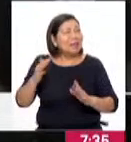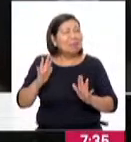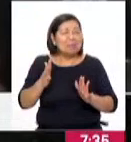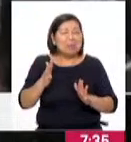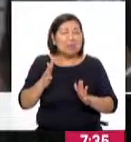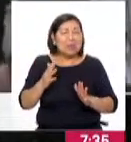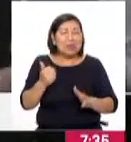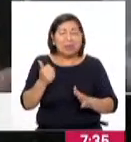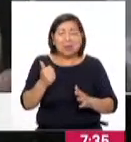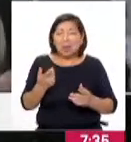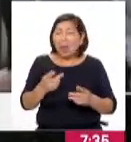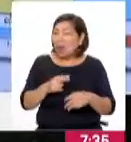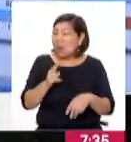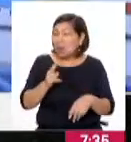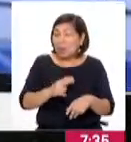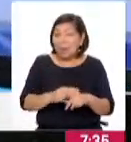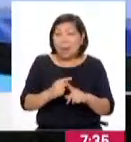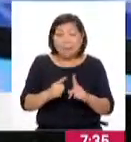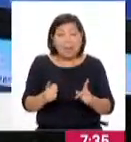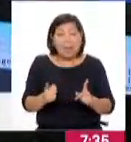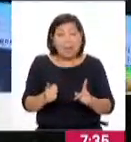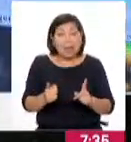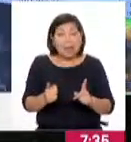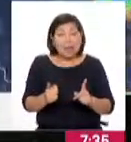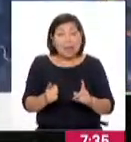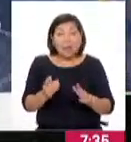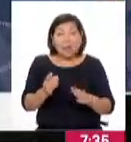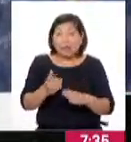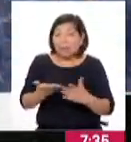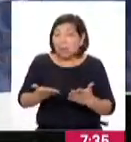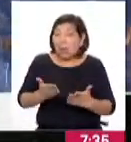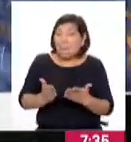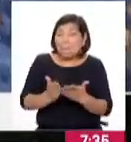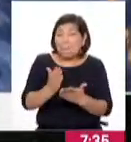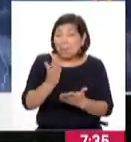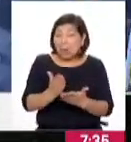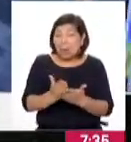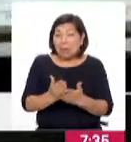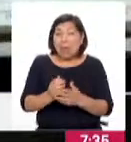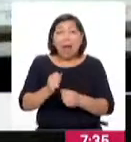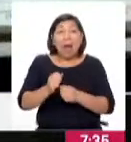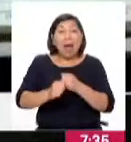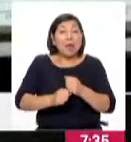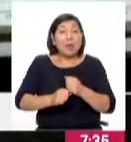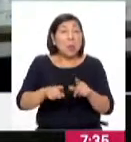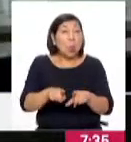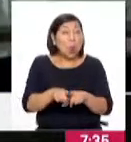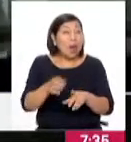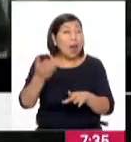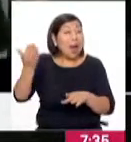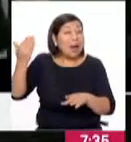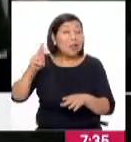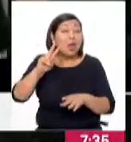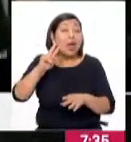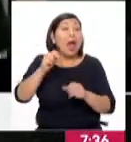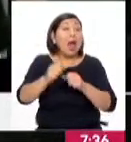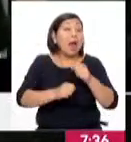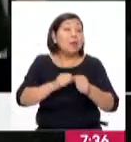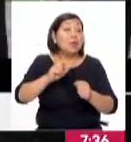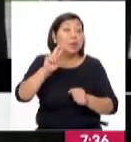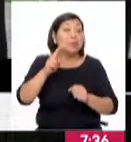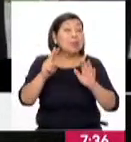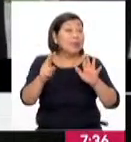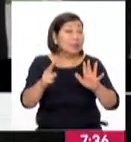ha sido Pues un invierno común Pero eso no quiere decir a que lleguemos a desastres como lo del 2017 exactamente